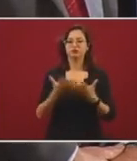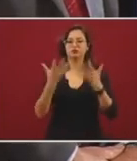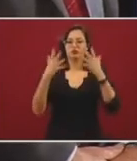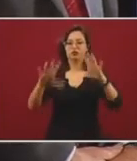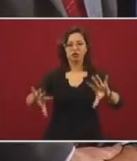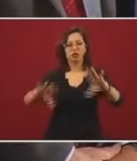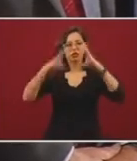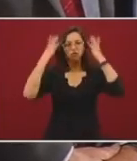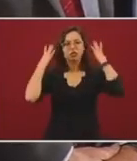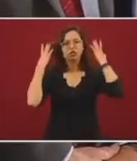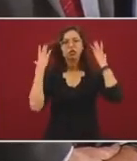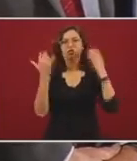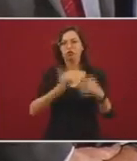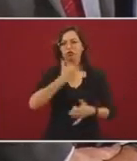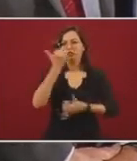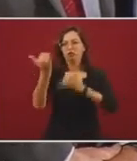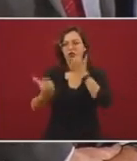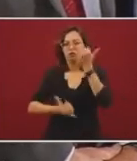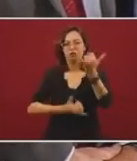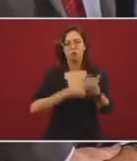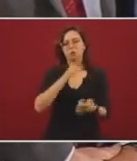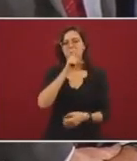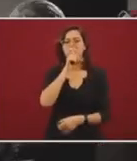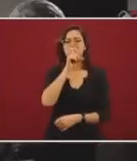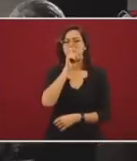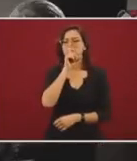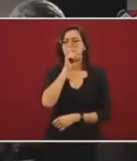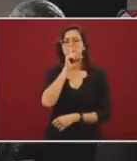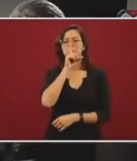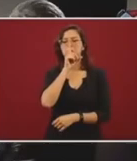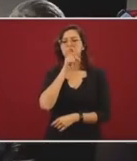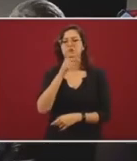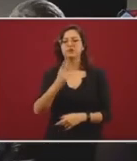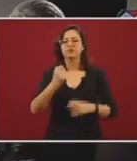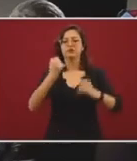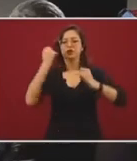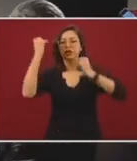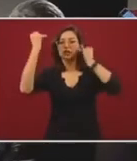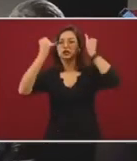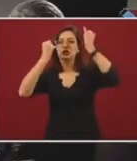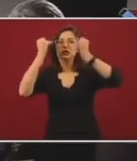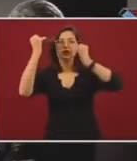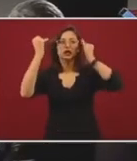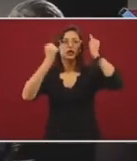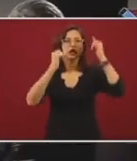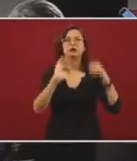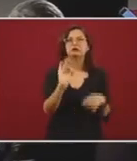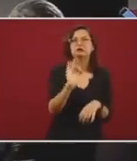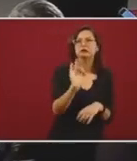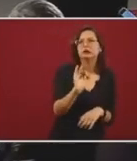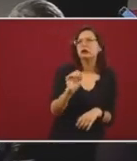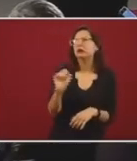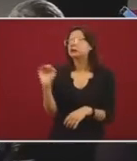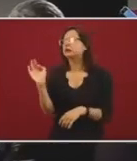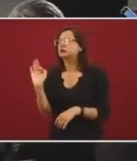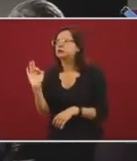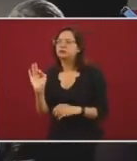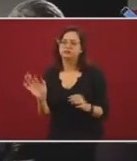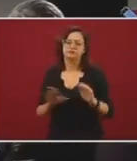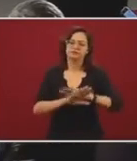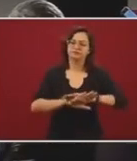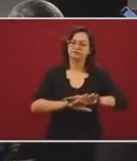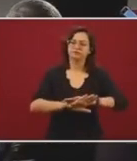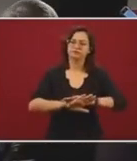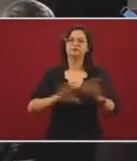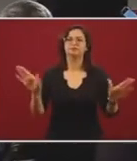mexicanos. El presidente Andrés Manuel López Obrador ha anunciado esta mañana acciones para contener el COVID-19, que tiene más de una quinta parte